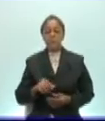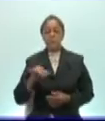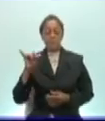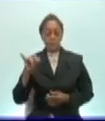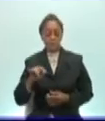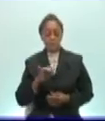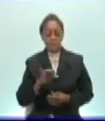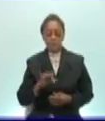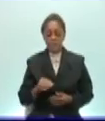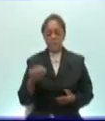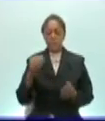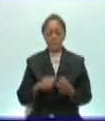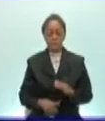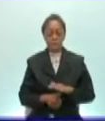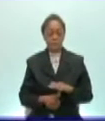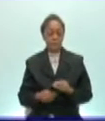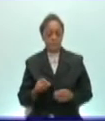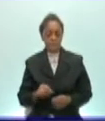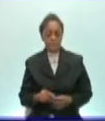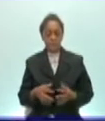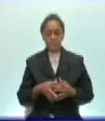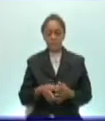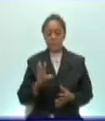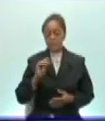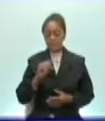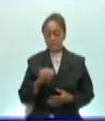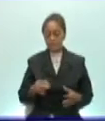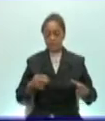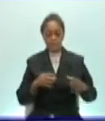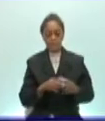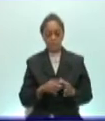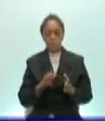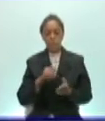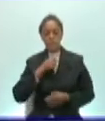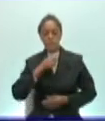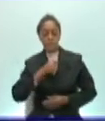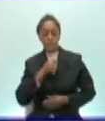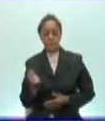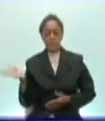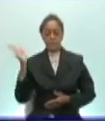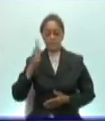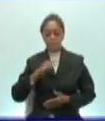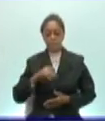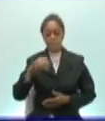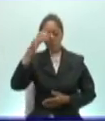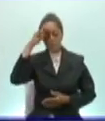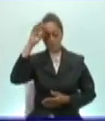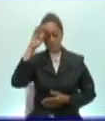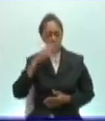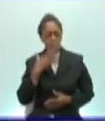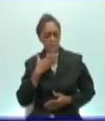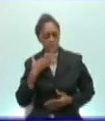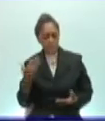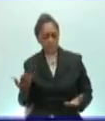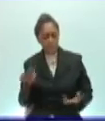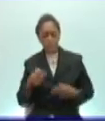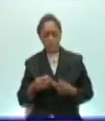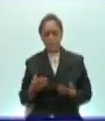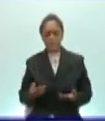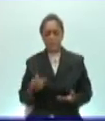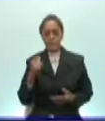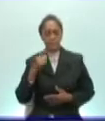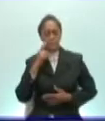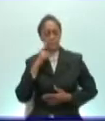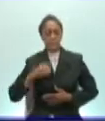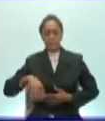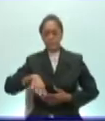presidente norteamericano, le había dicho a un grupo de periodistas que vinieran a Cuba con el objetivo de ver